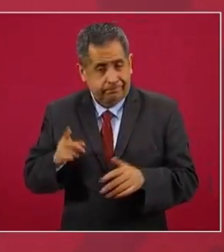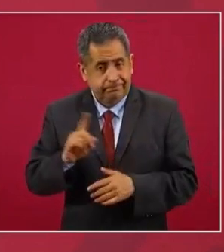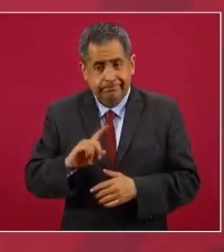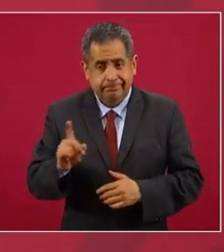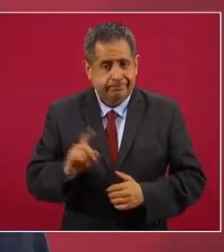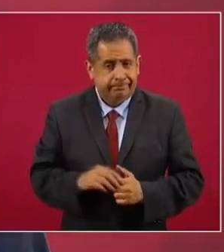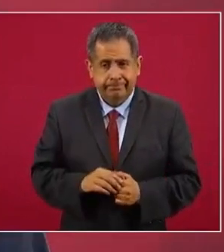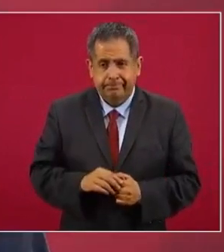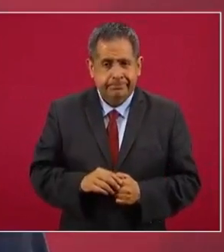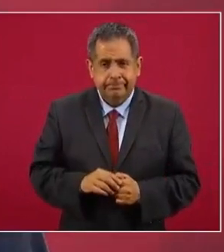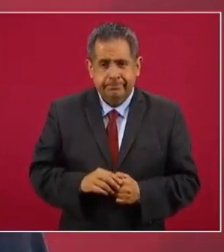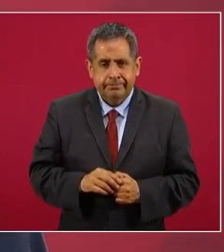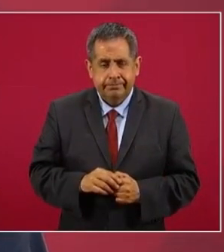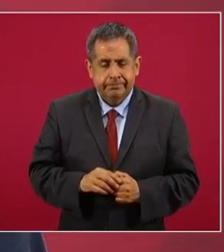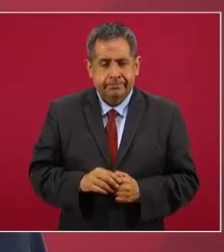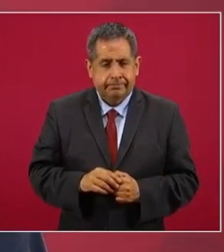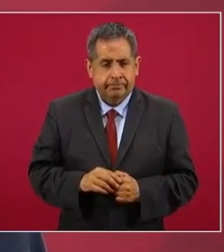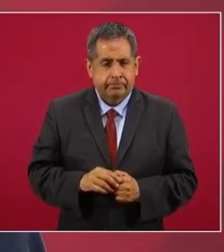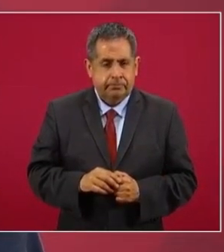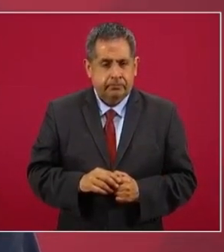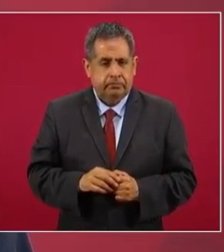con